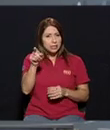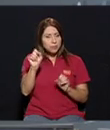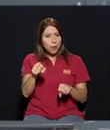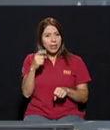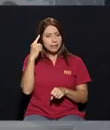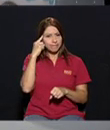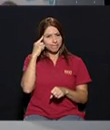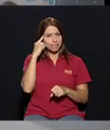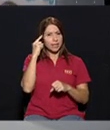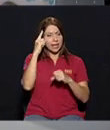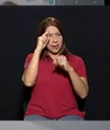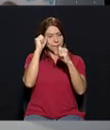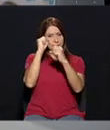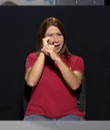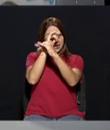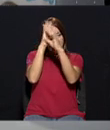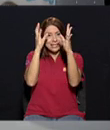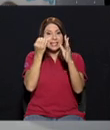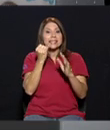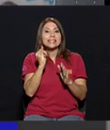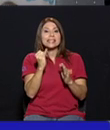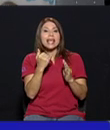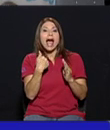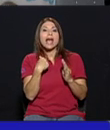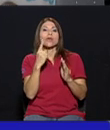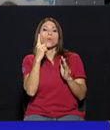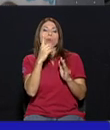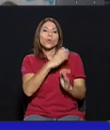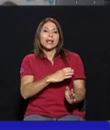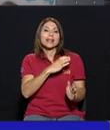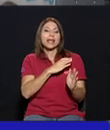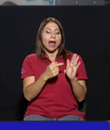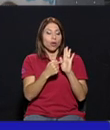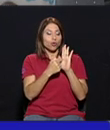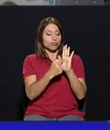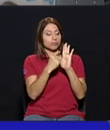Pueden imaginarse ustedes que si hay un indicador que trata de medir